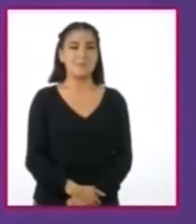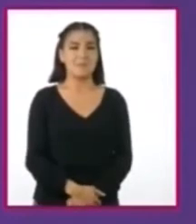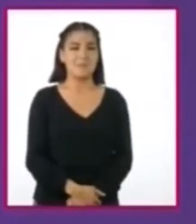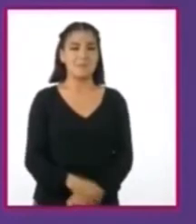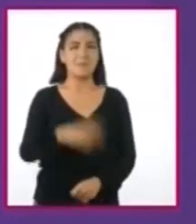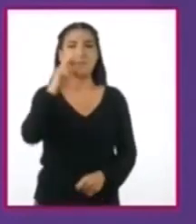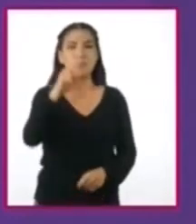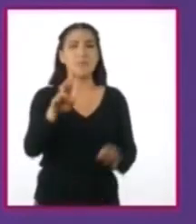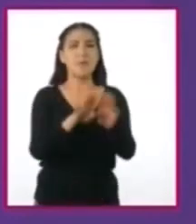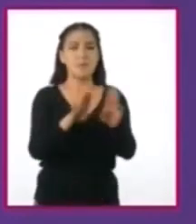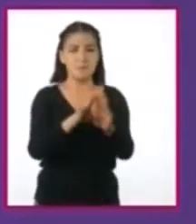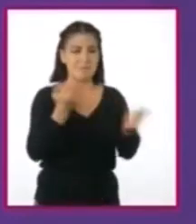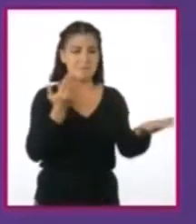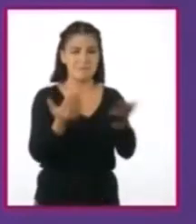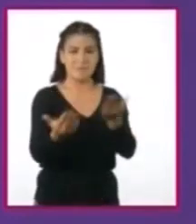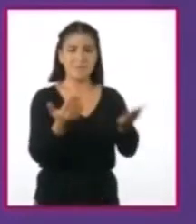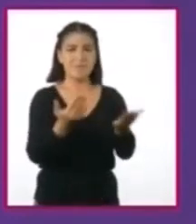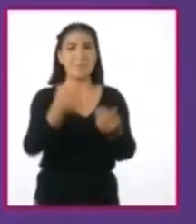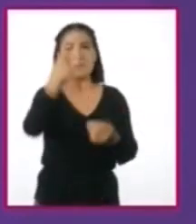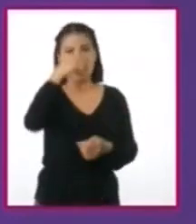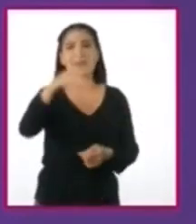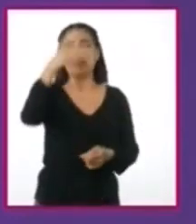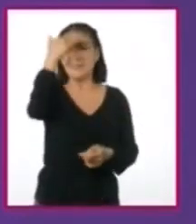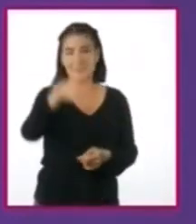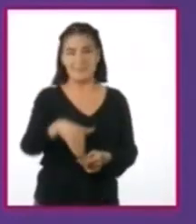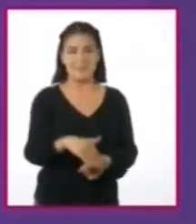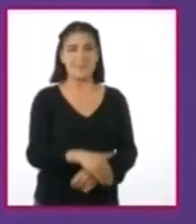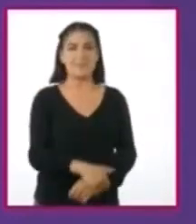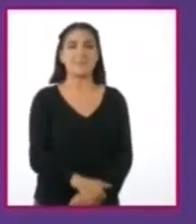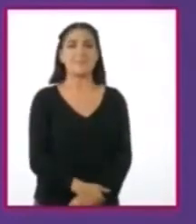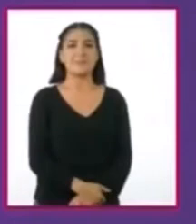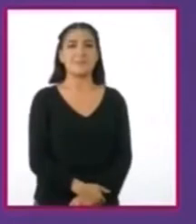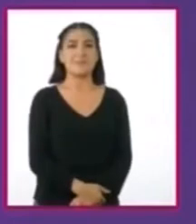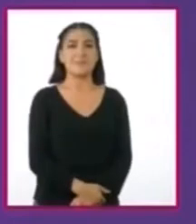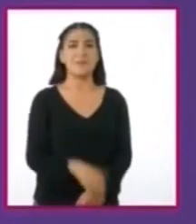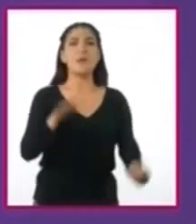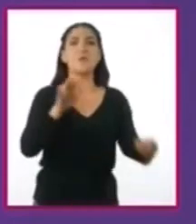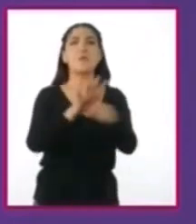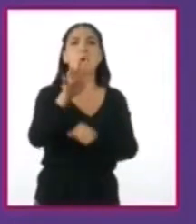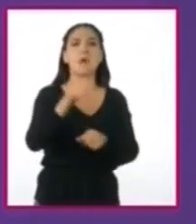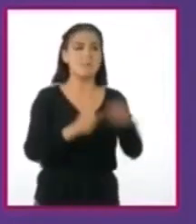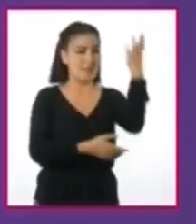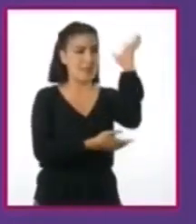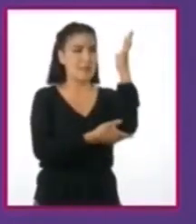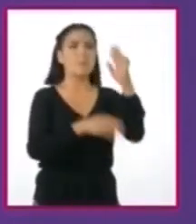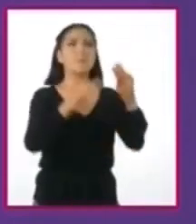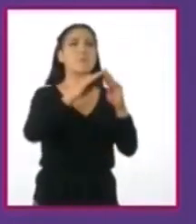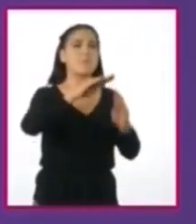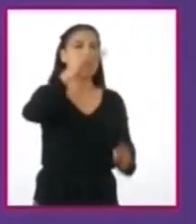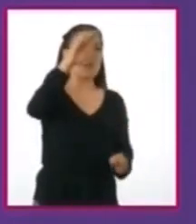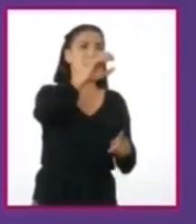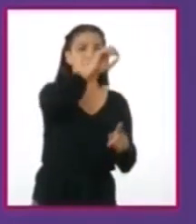Veamos cómo utilizar estos datos para saber ¿cuál es la altura del árbol?